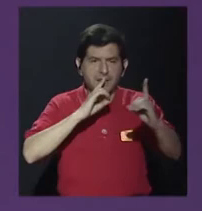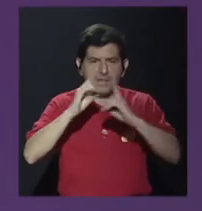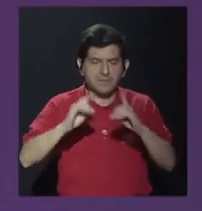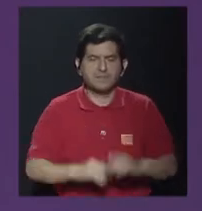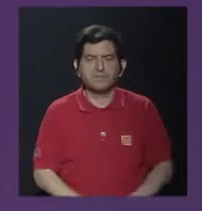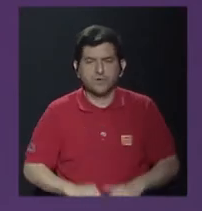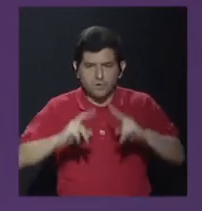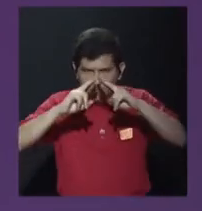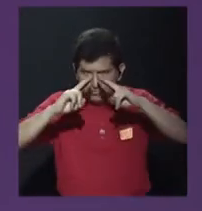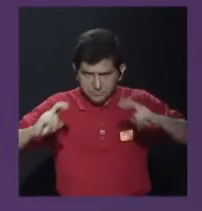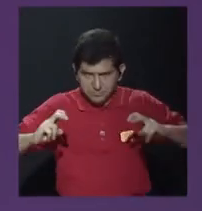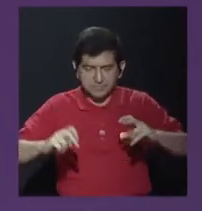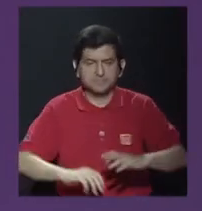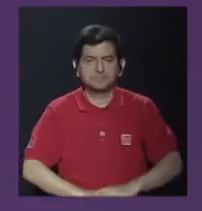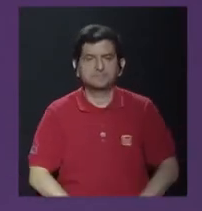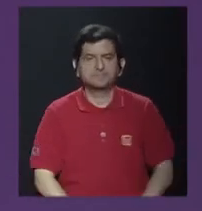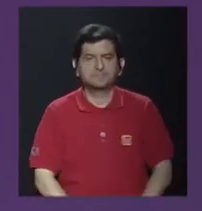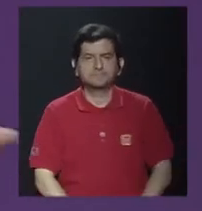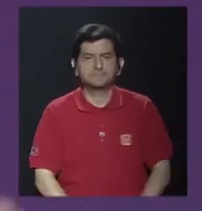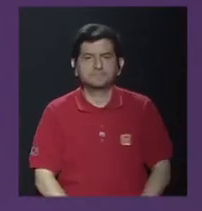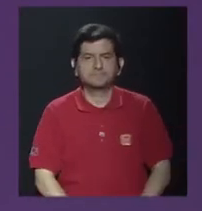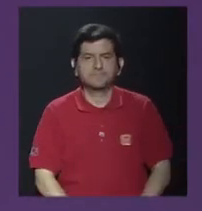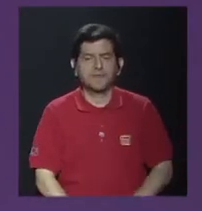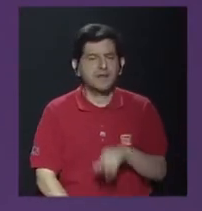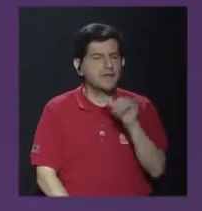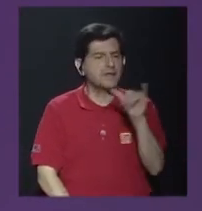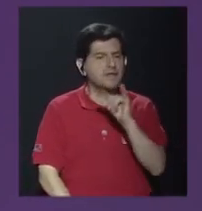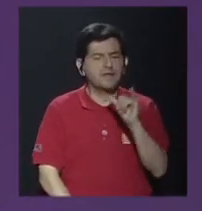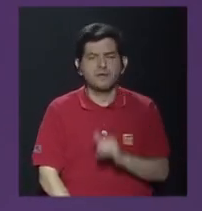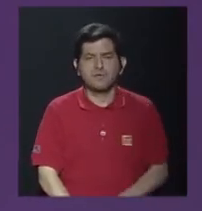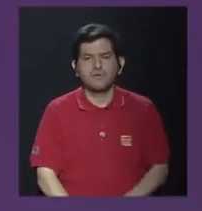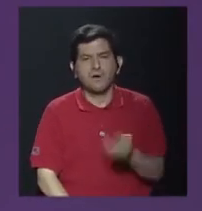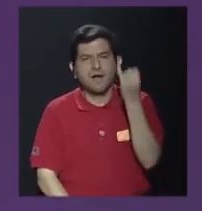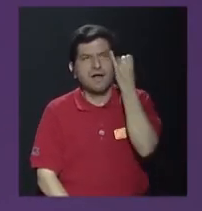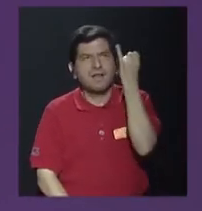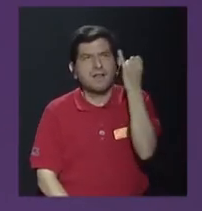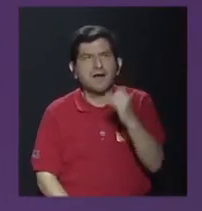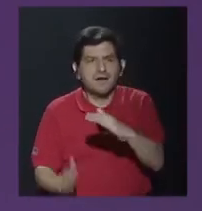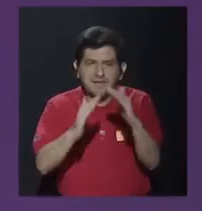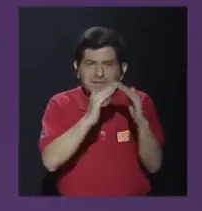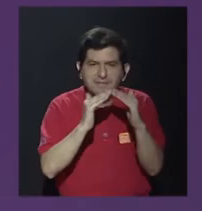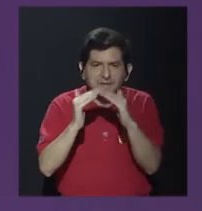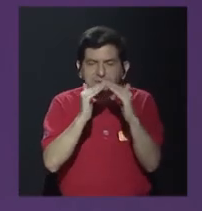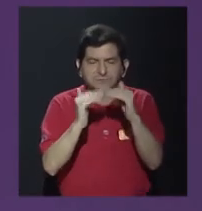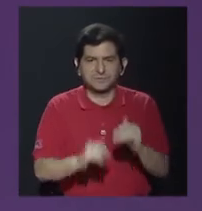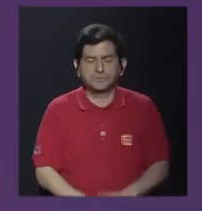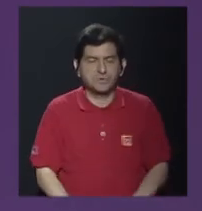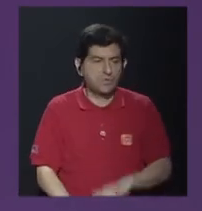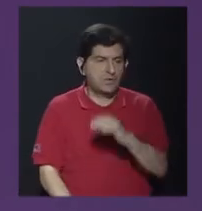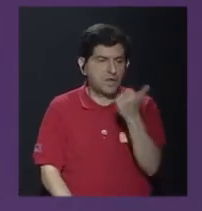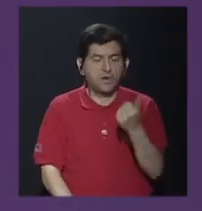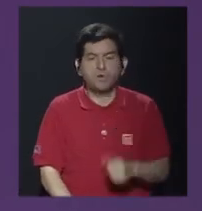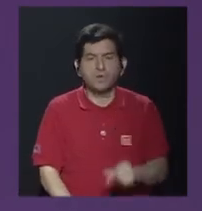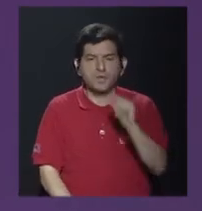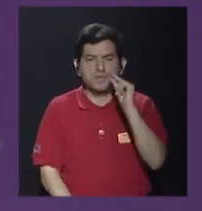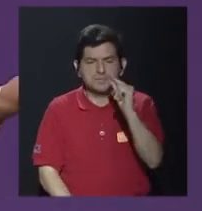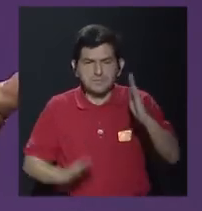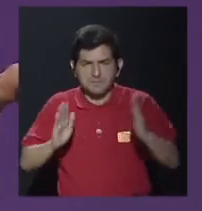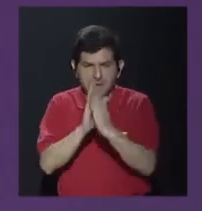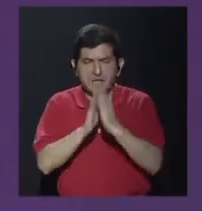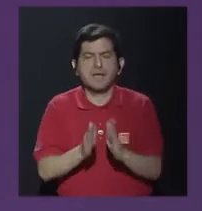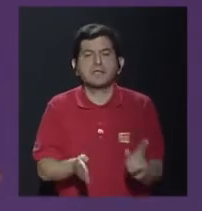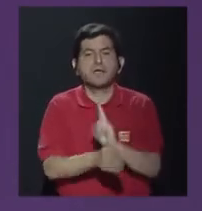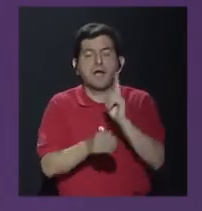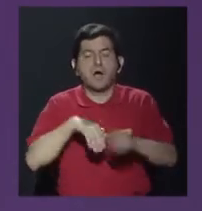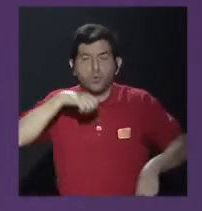¿verdad? Y por ahí también, más como en lo urbano, ¿verdad?, nos decían otras microresistencias, andar en